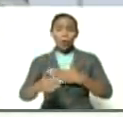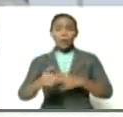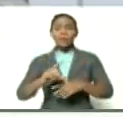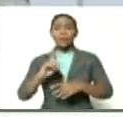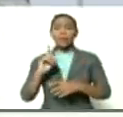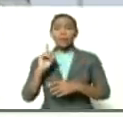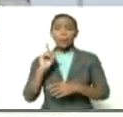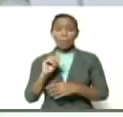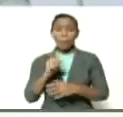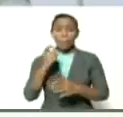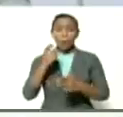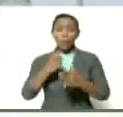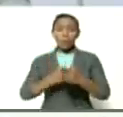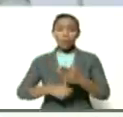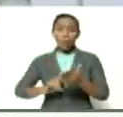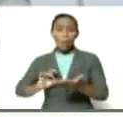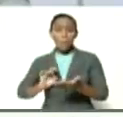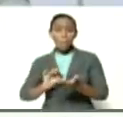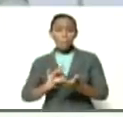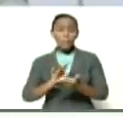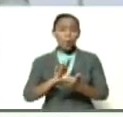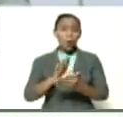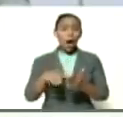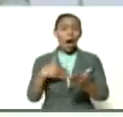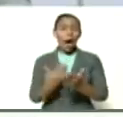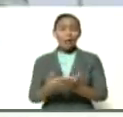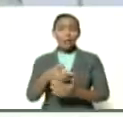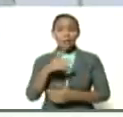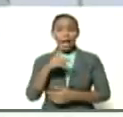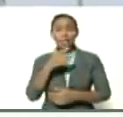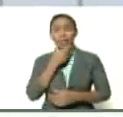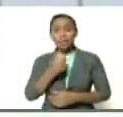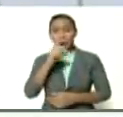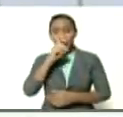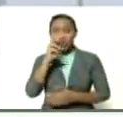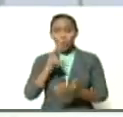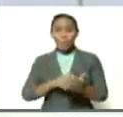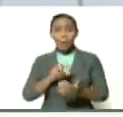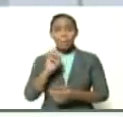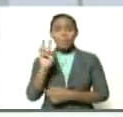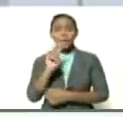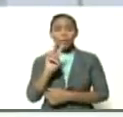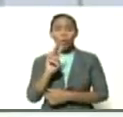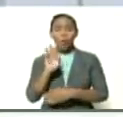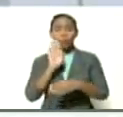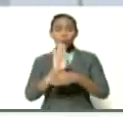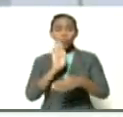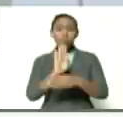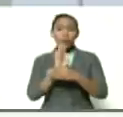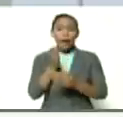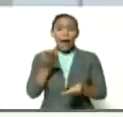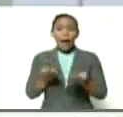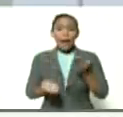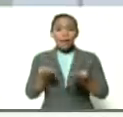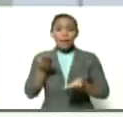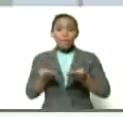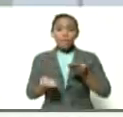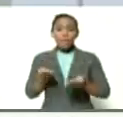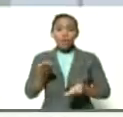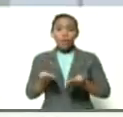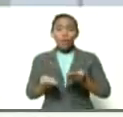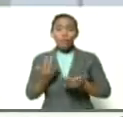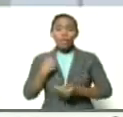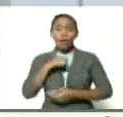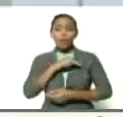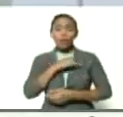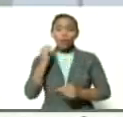inamovilidad laboral hasta diciembre del año 2022. Primero que nada, proteger la estabilidad de